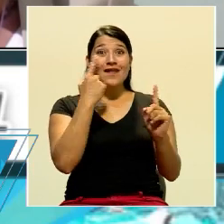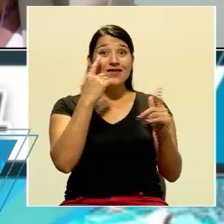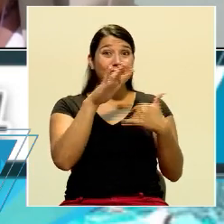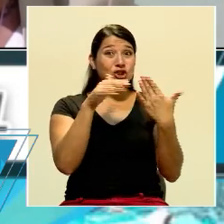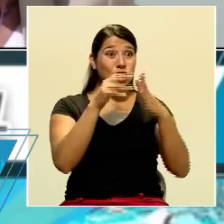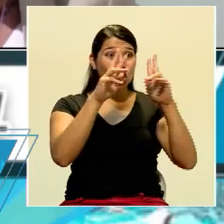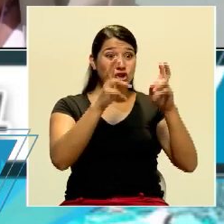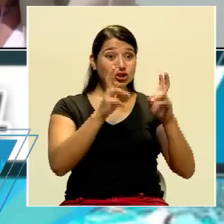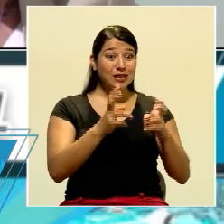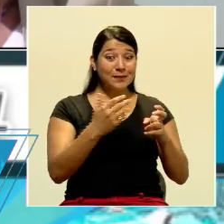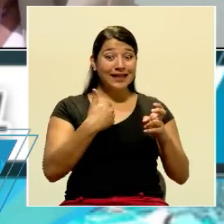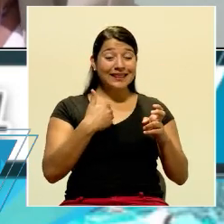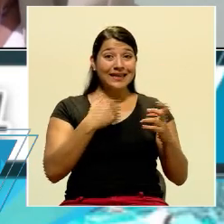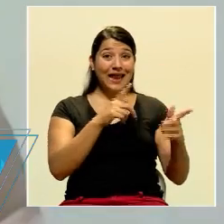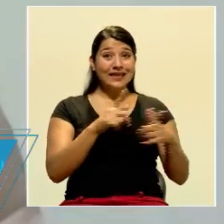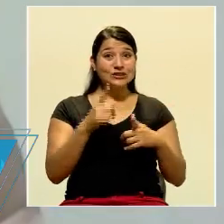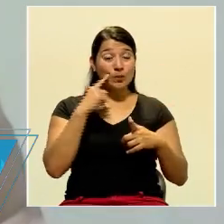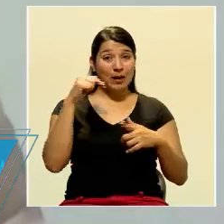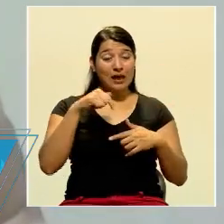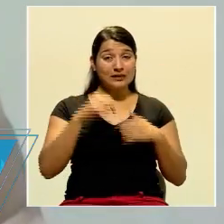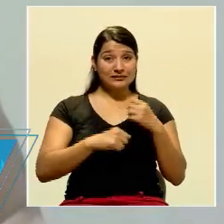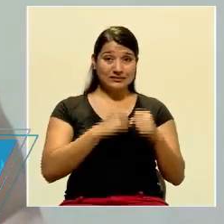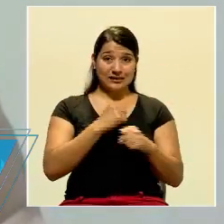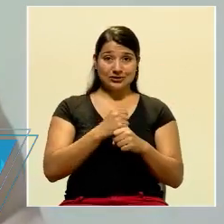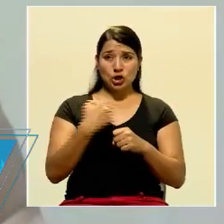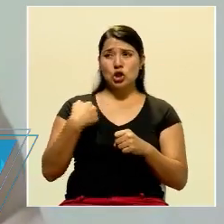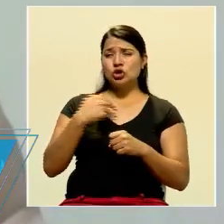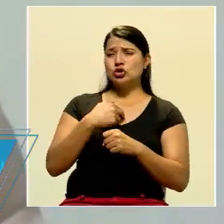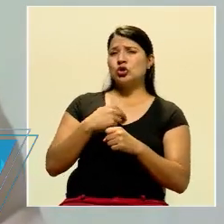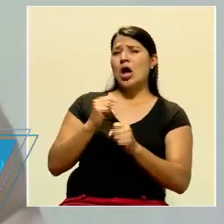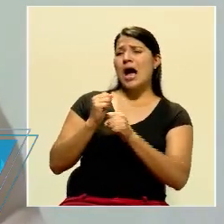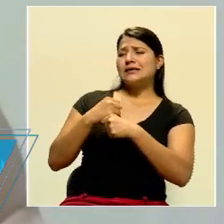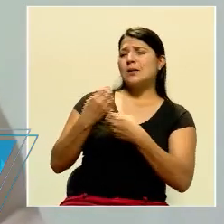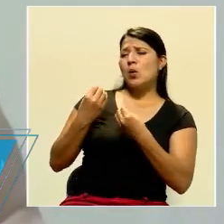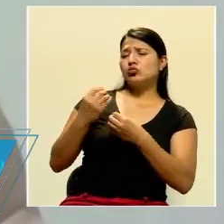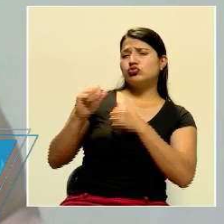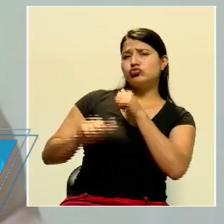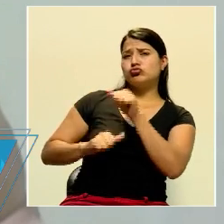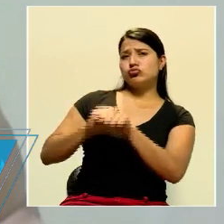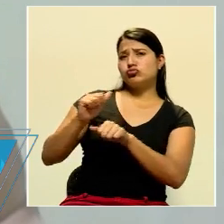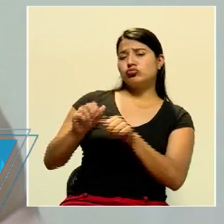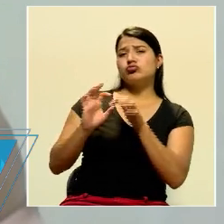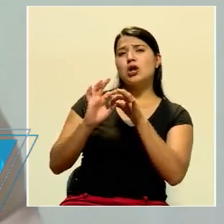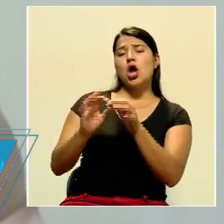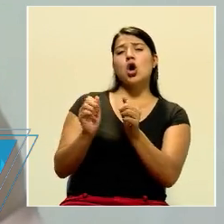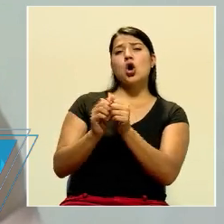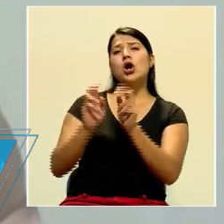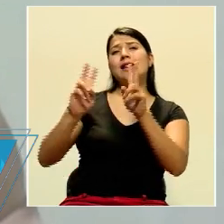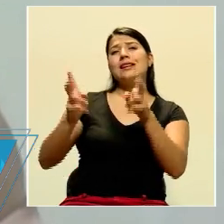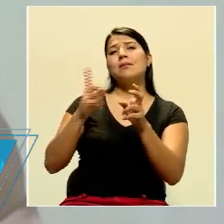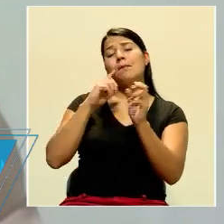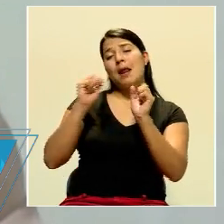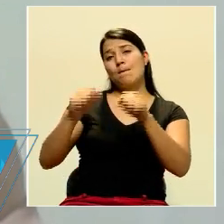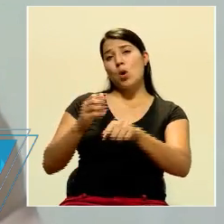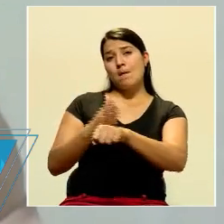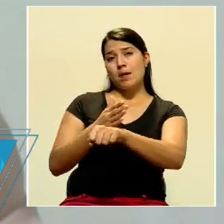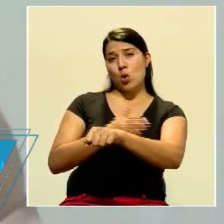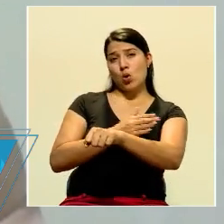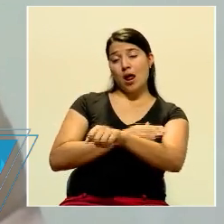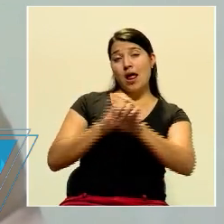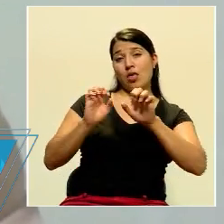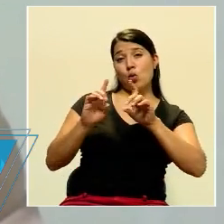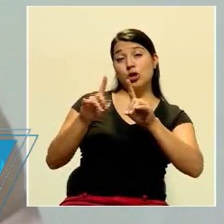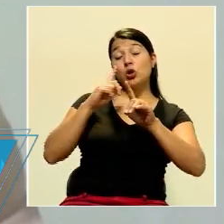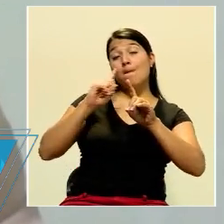año? Bueno, don Ernesto, hemos venido haciendo esfuerzos muy importantes, tanto en el tema de la mejora de la educación a